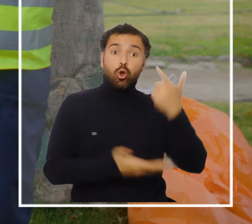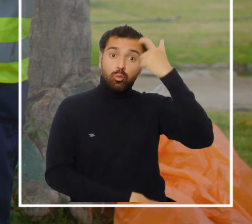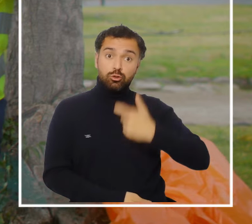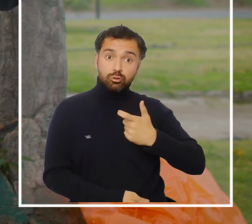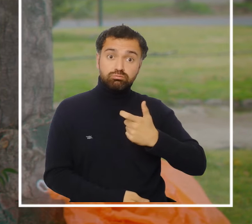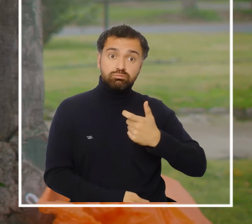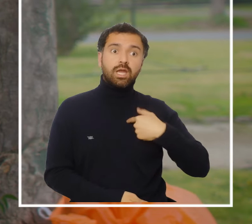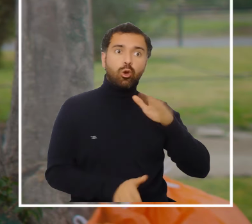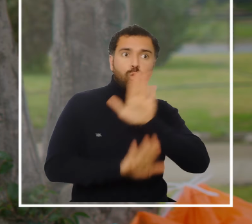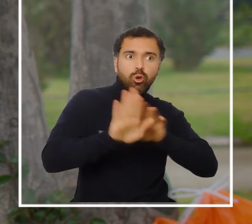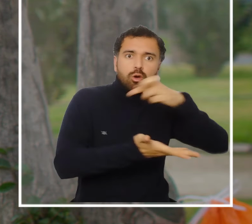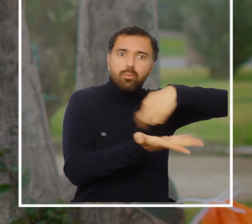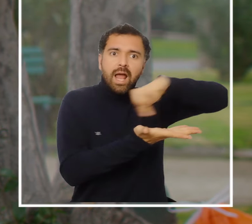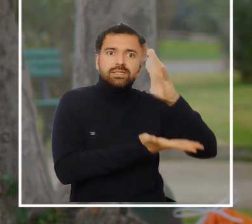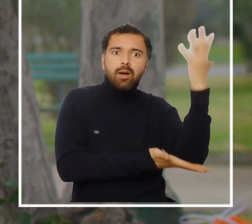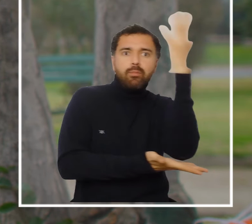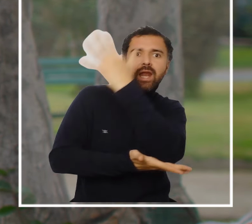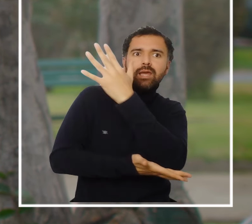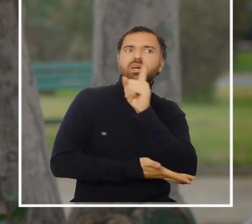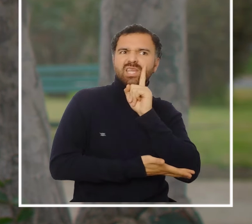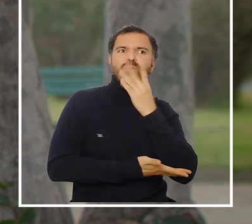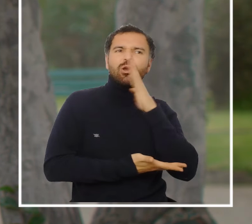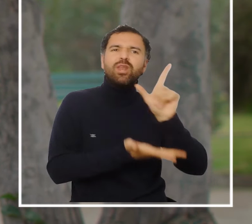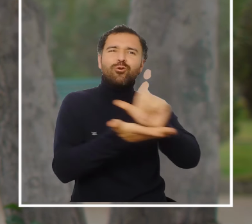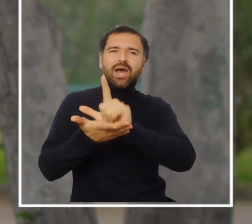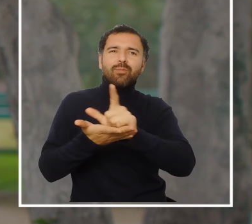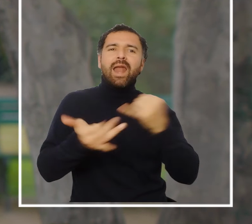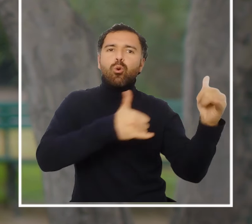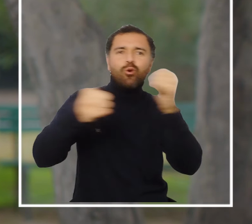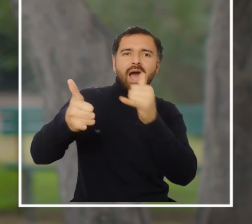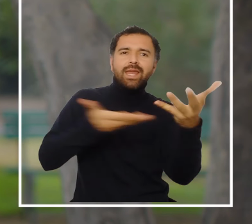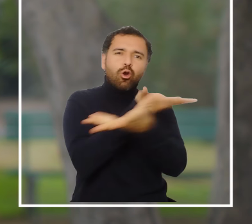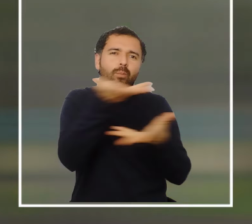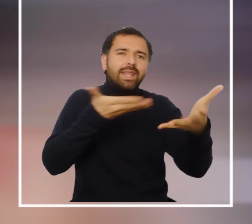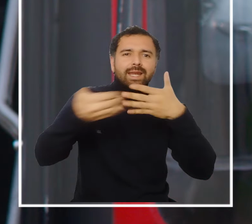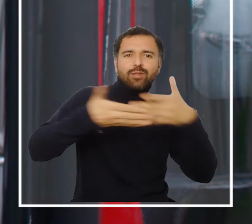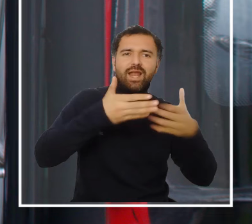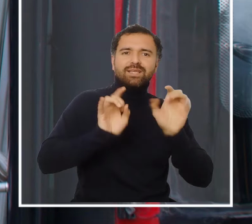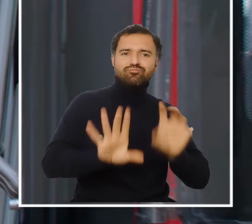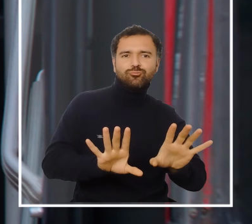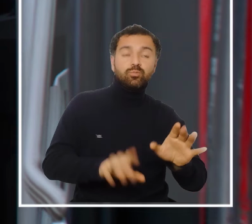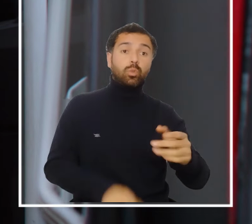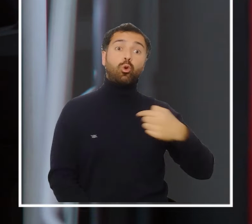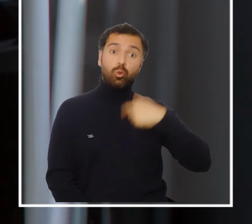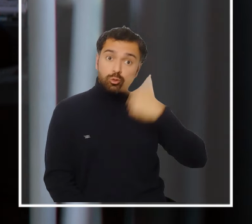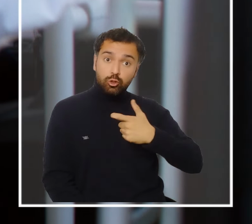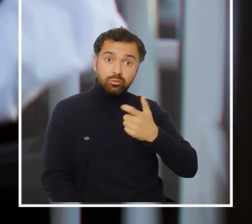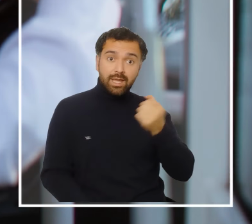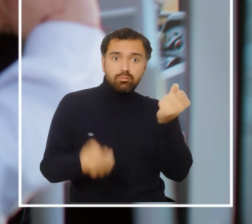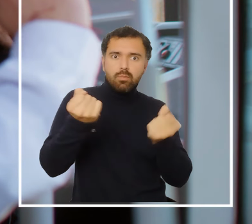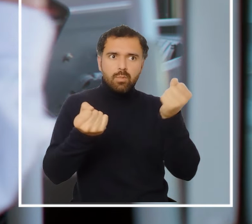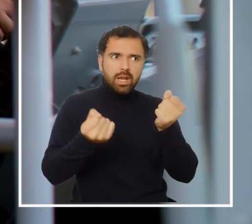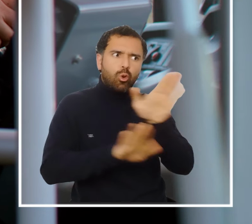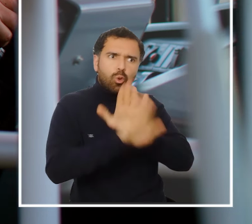Como yo, que cuido plazas y parques para que ellos tengan mejores lugares donde jugar y compartir con la naturaleza. O yo, que